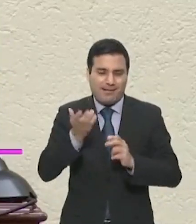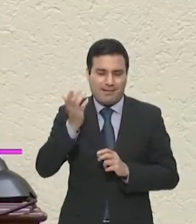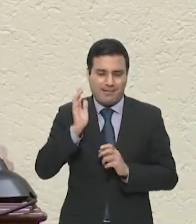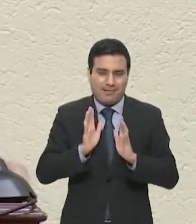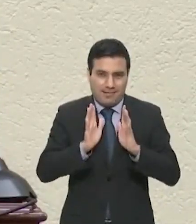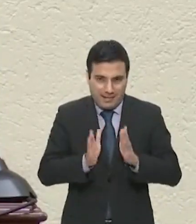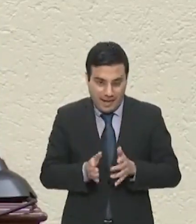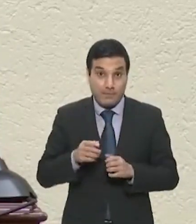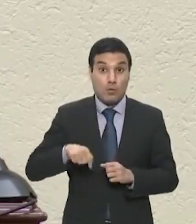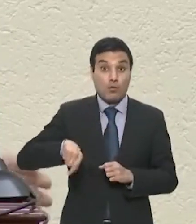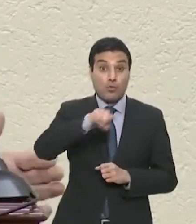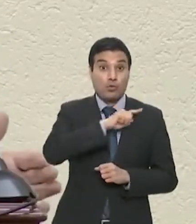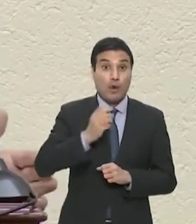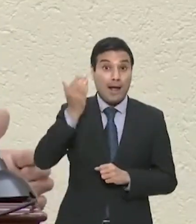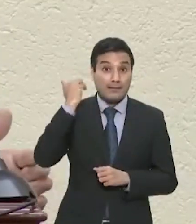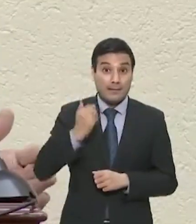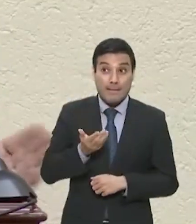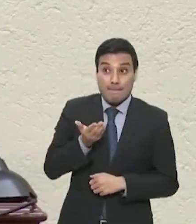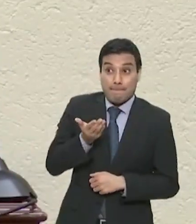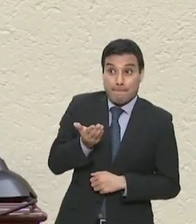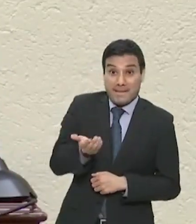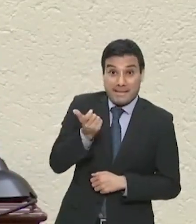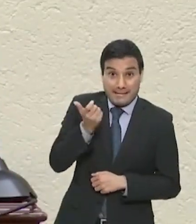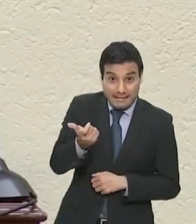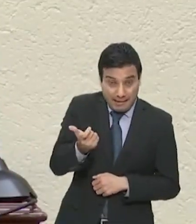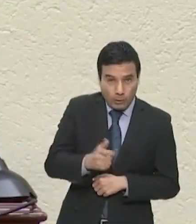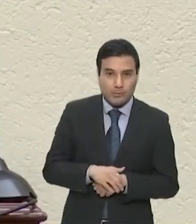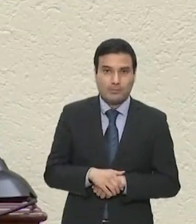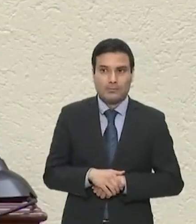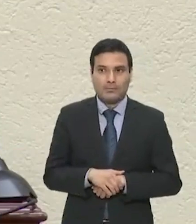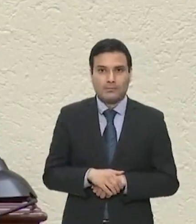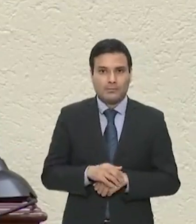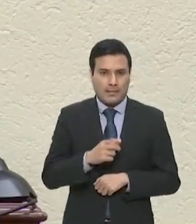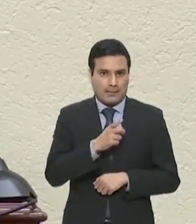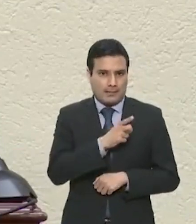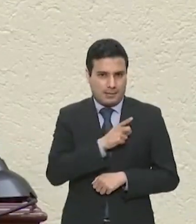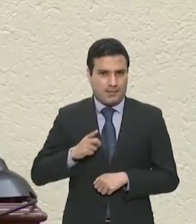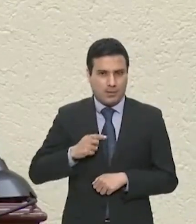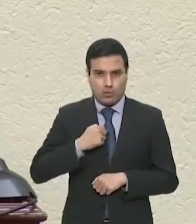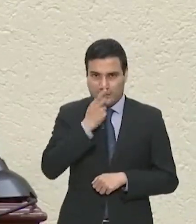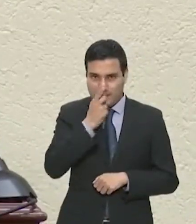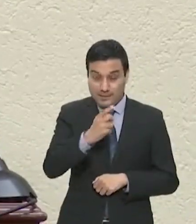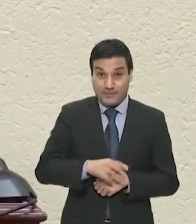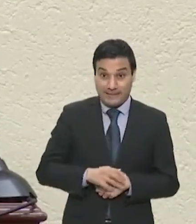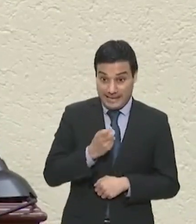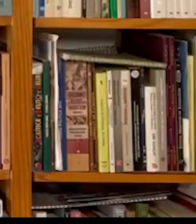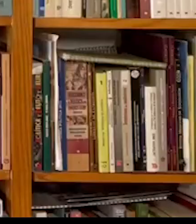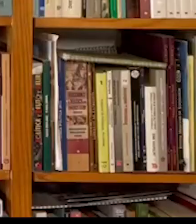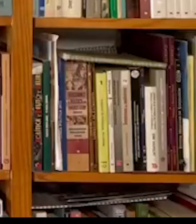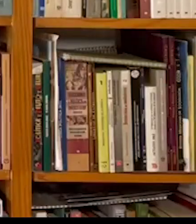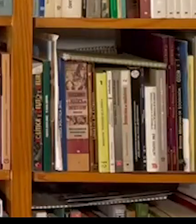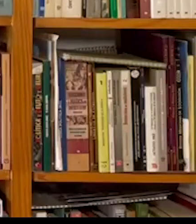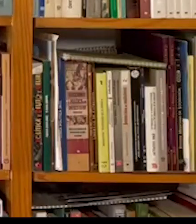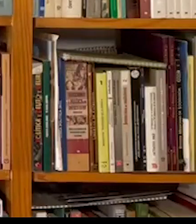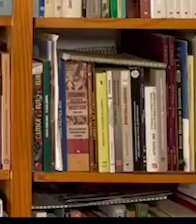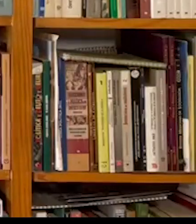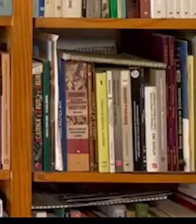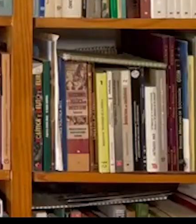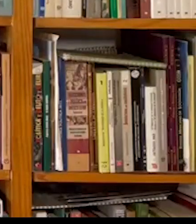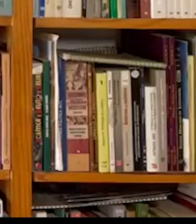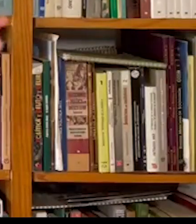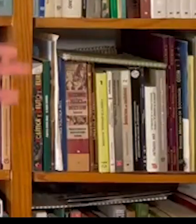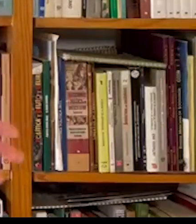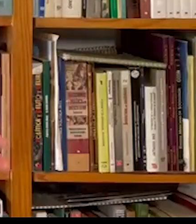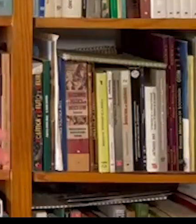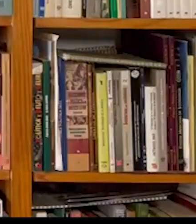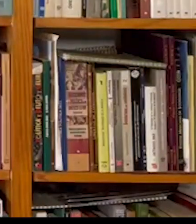1.382.000 mediante la aplicación electrónica habilitada por el INE y 9.721.000 en formatos en papel. Las firmas que fueron